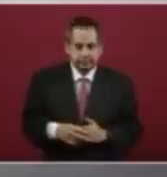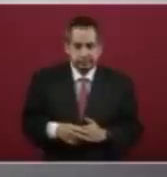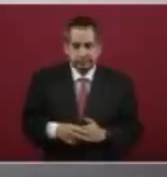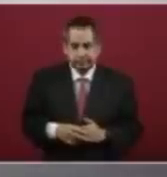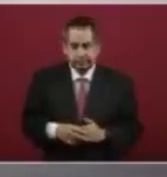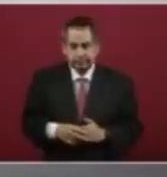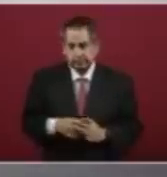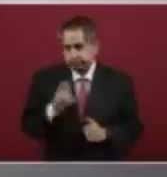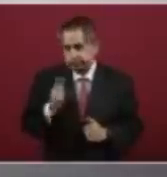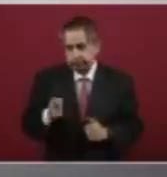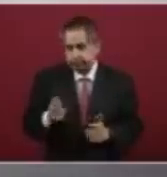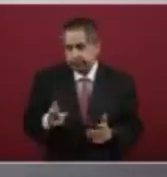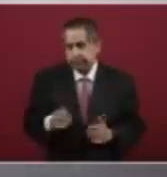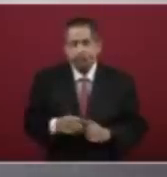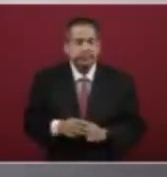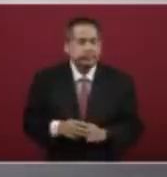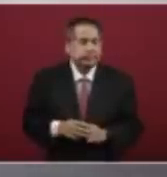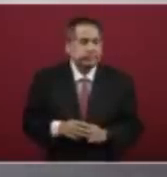la